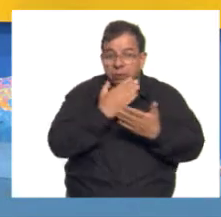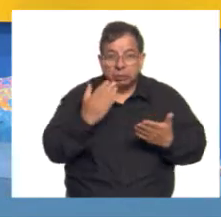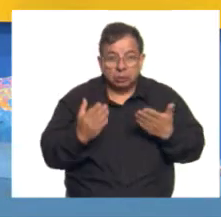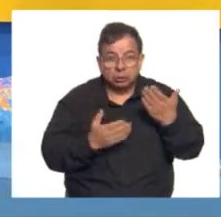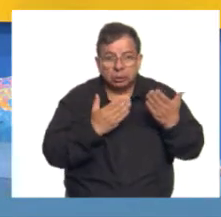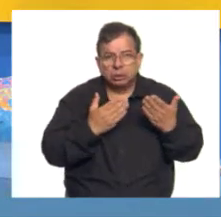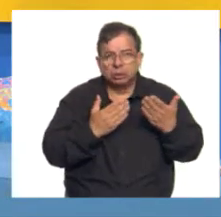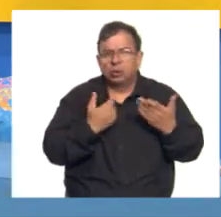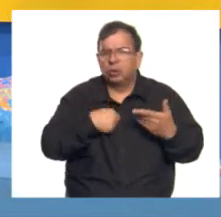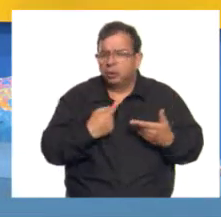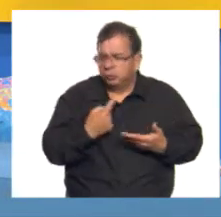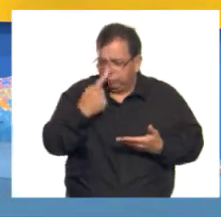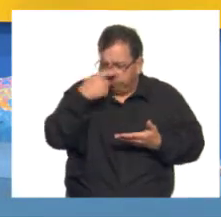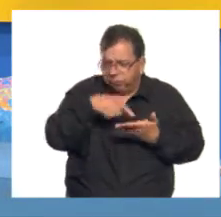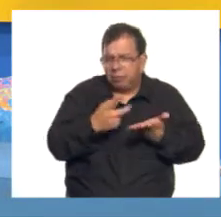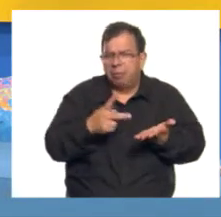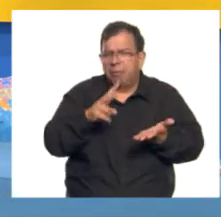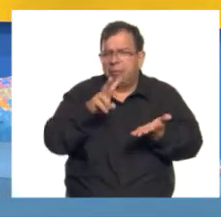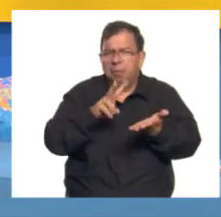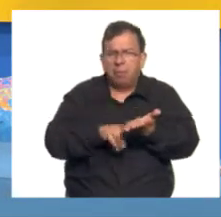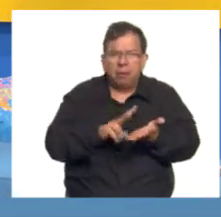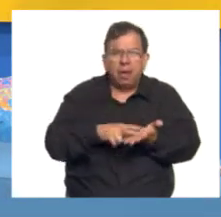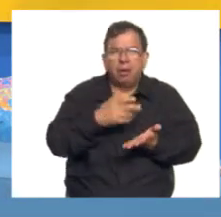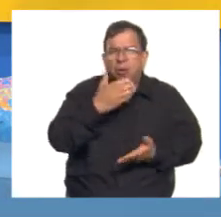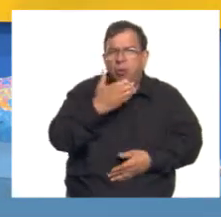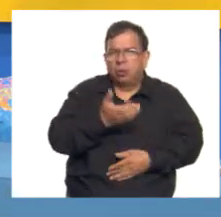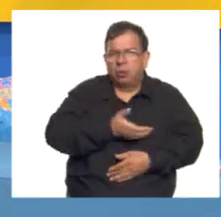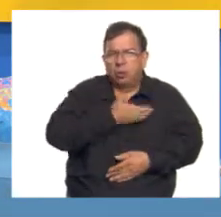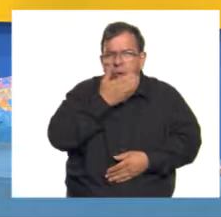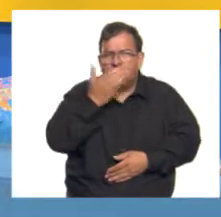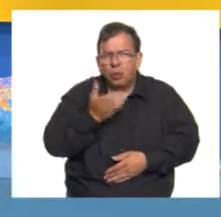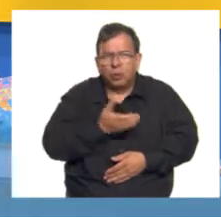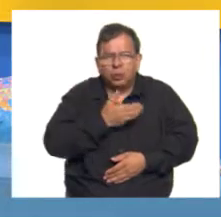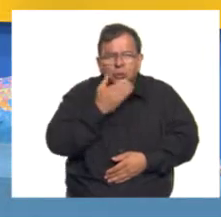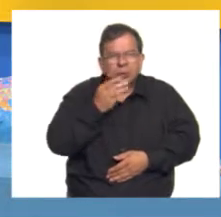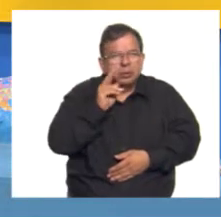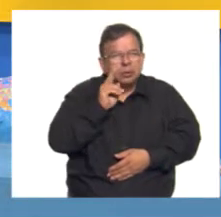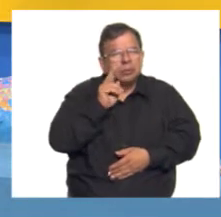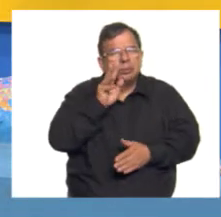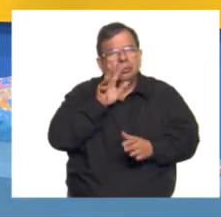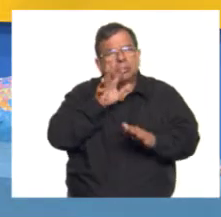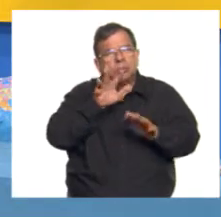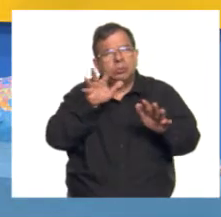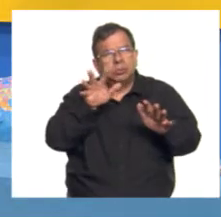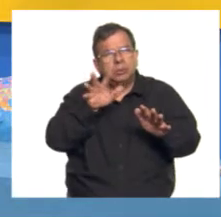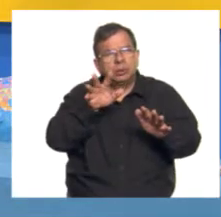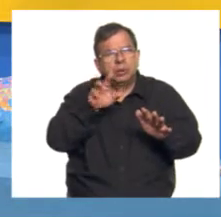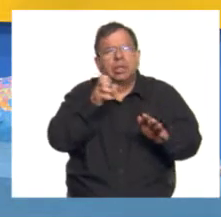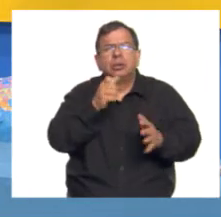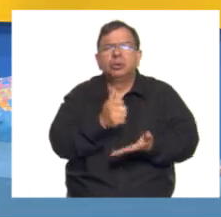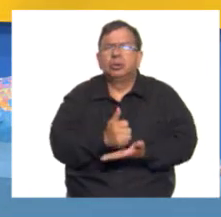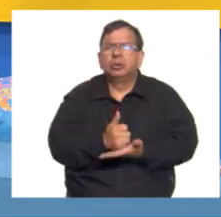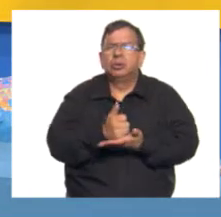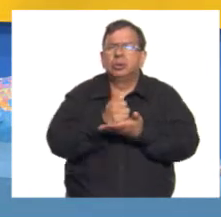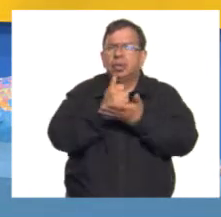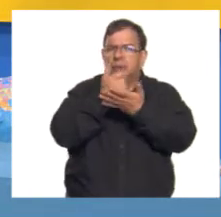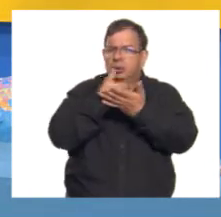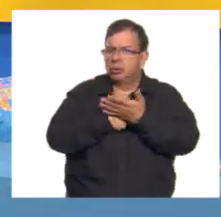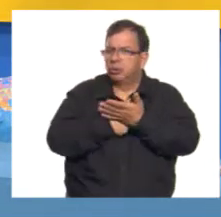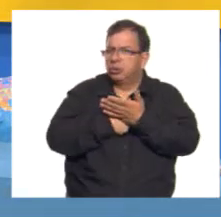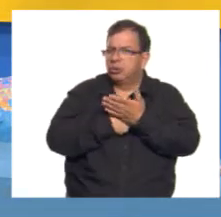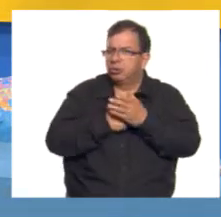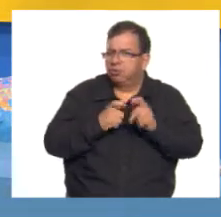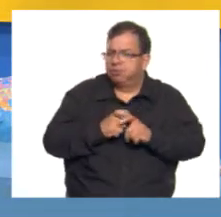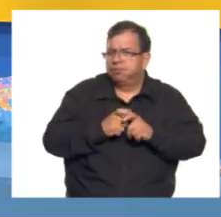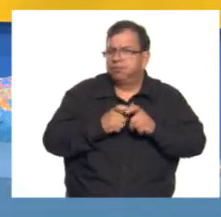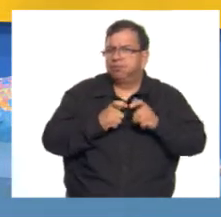nuestras creencias, nuestros valores, nuestros hábitos, nuestras formas de ver el mundo, y esto nos permite desarrollarnos como individuos. En